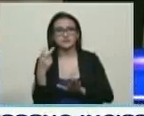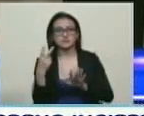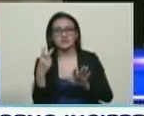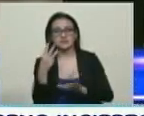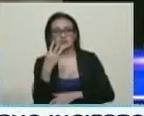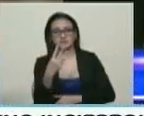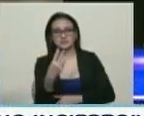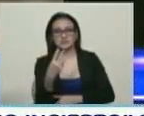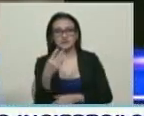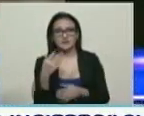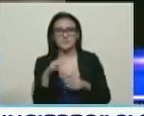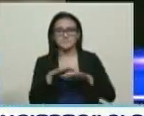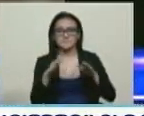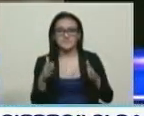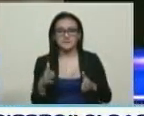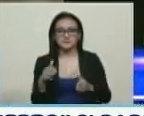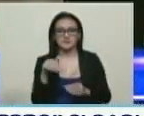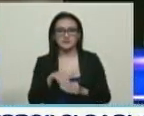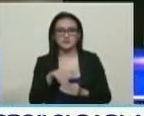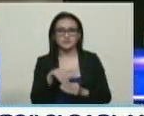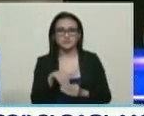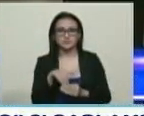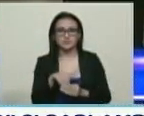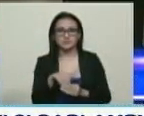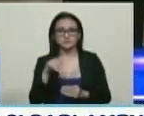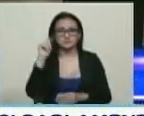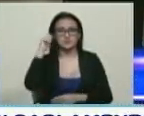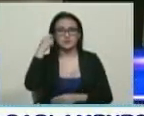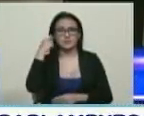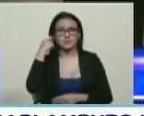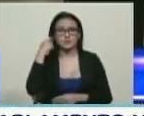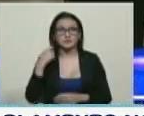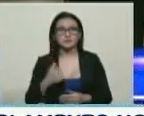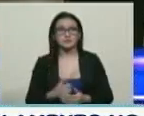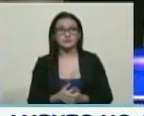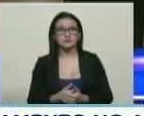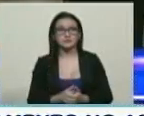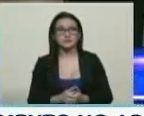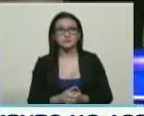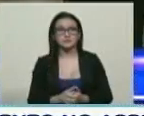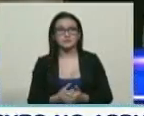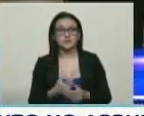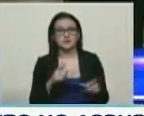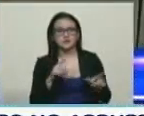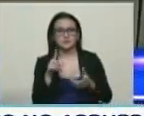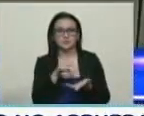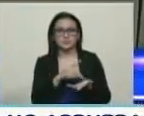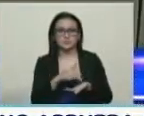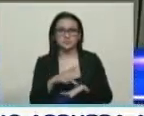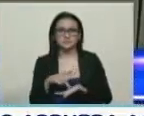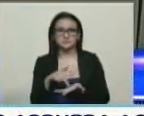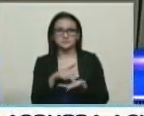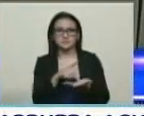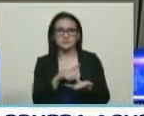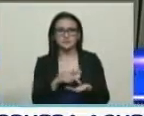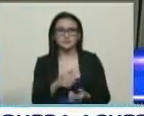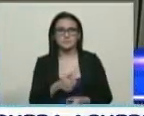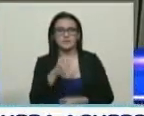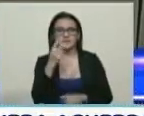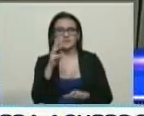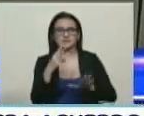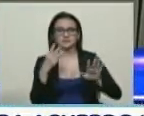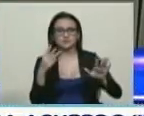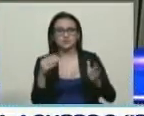28.773 mesas electorales. Recordemos que están participando más de